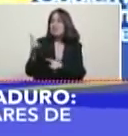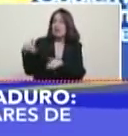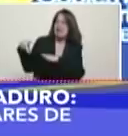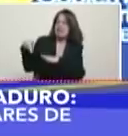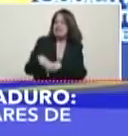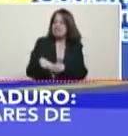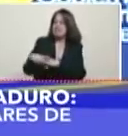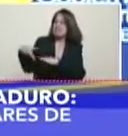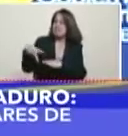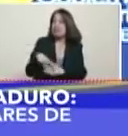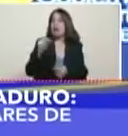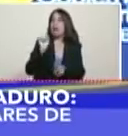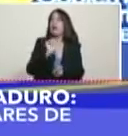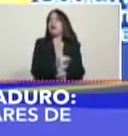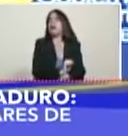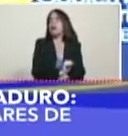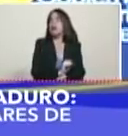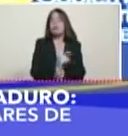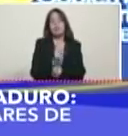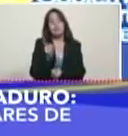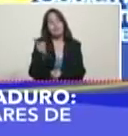esclavizar, si es la verdad?